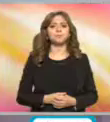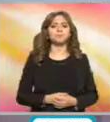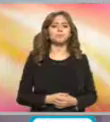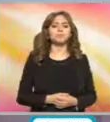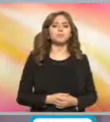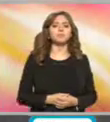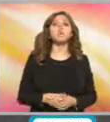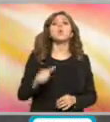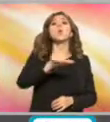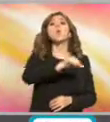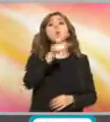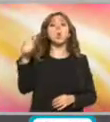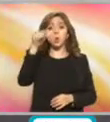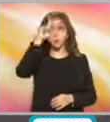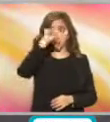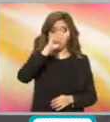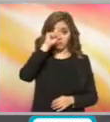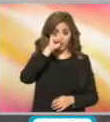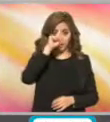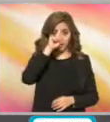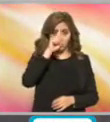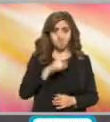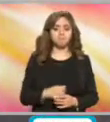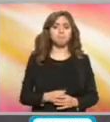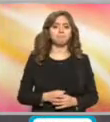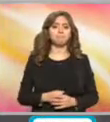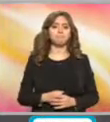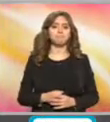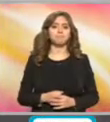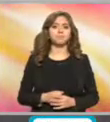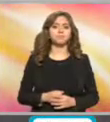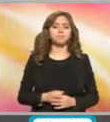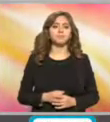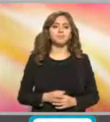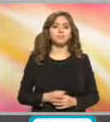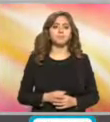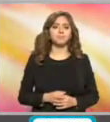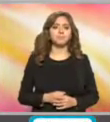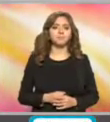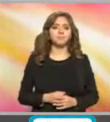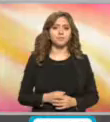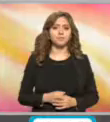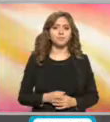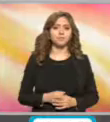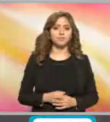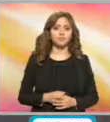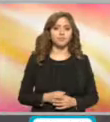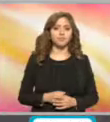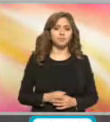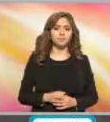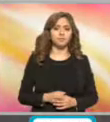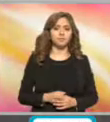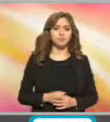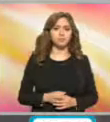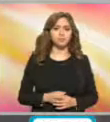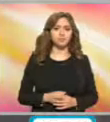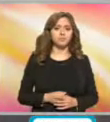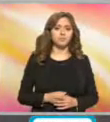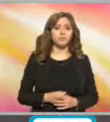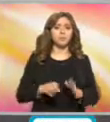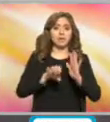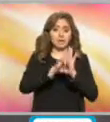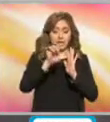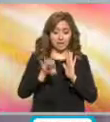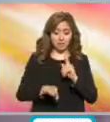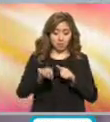otra parte es que nosotros podamos de alguna manera establecer como esta serie de situaciones que está viviendo, ok, lo que entendí